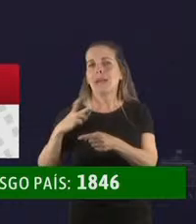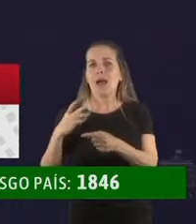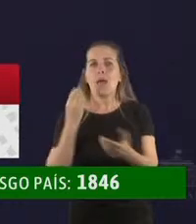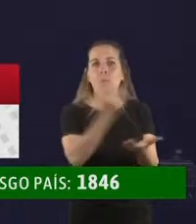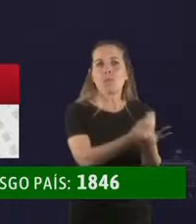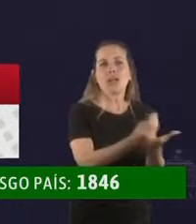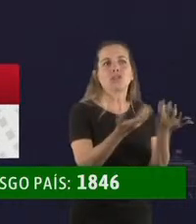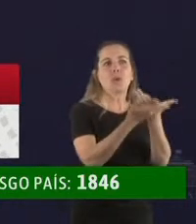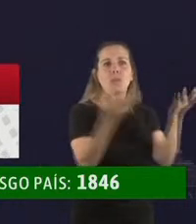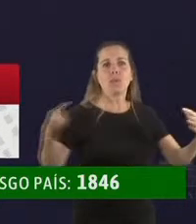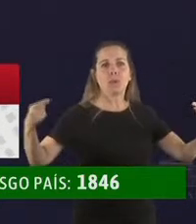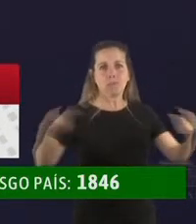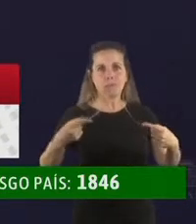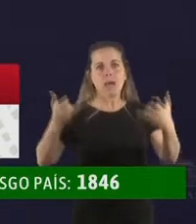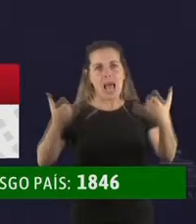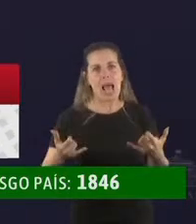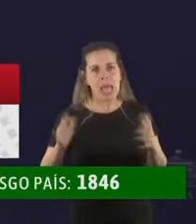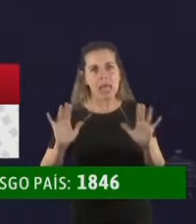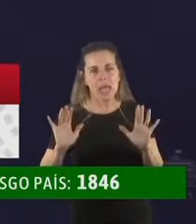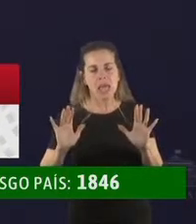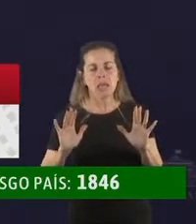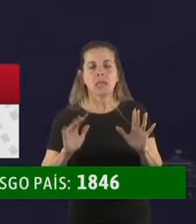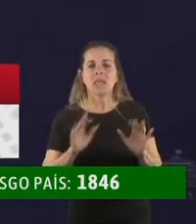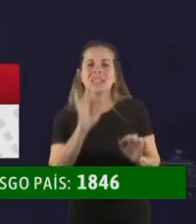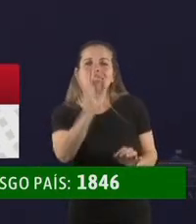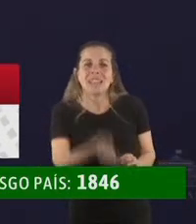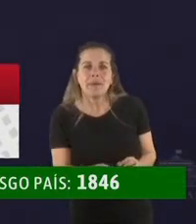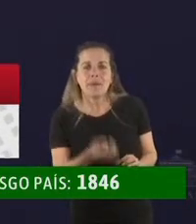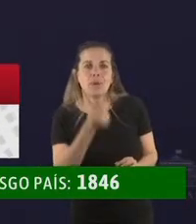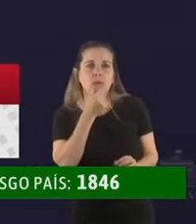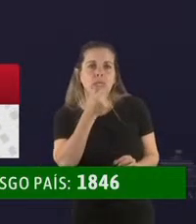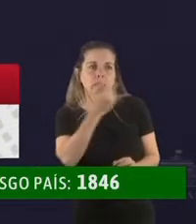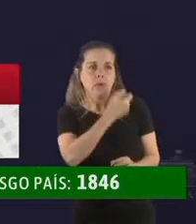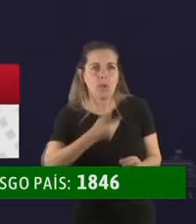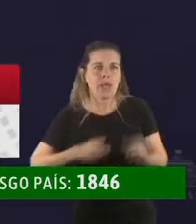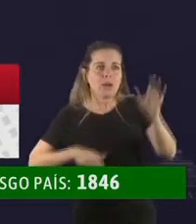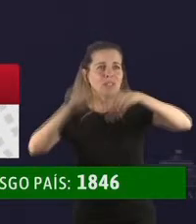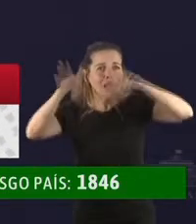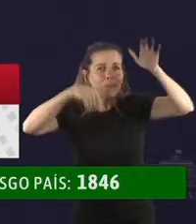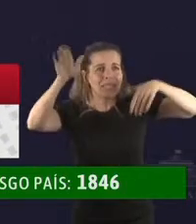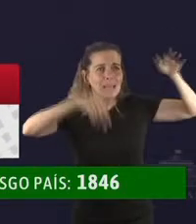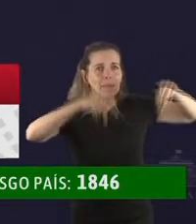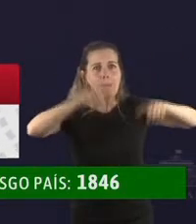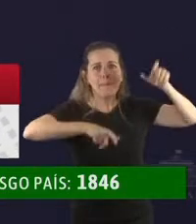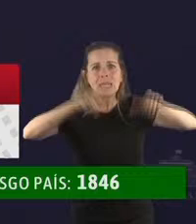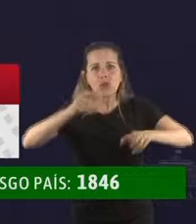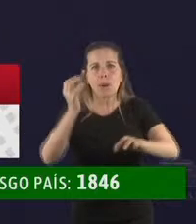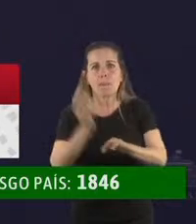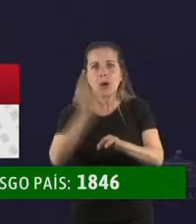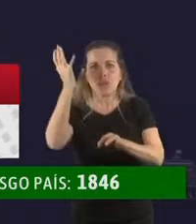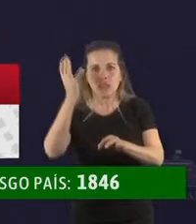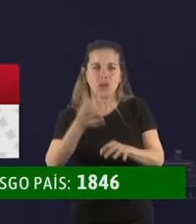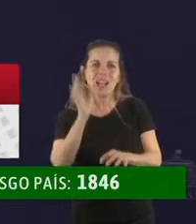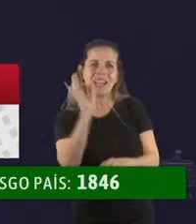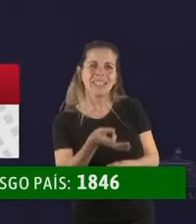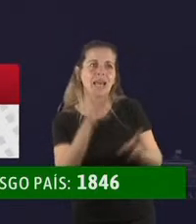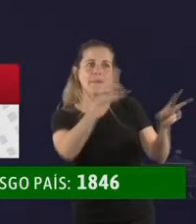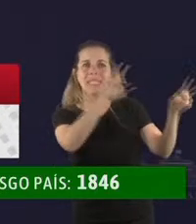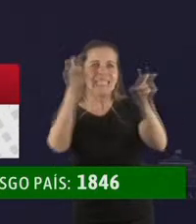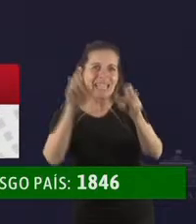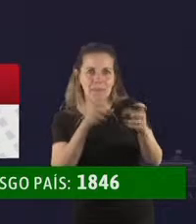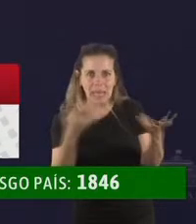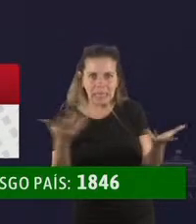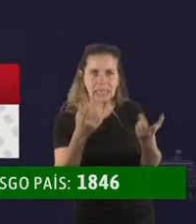entendemos que cuando uno convoca gente idónea y que entienda de los temas para los cuales se los se